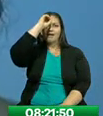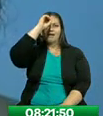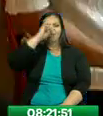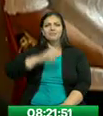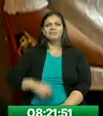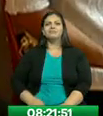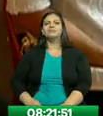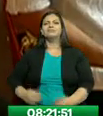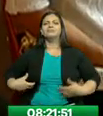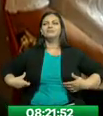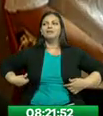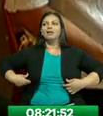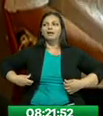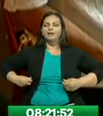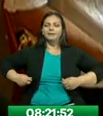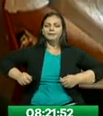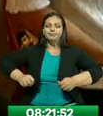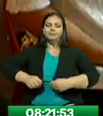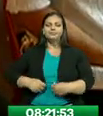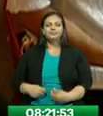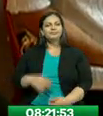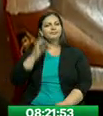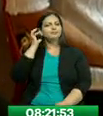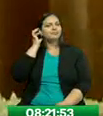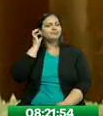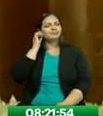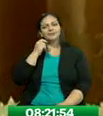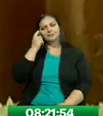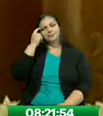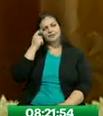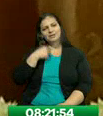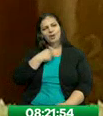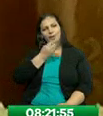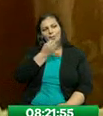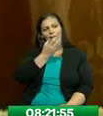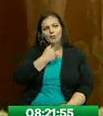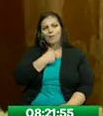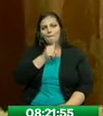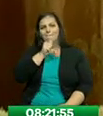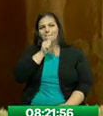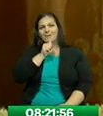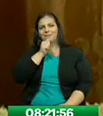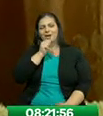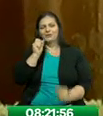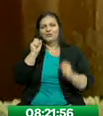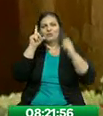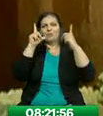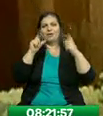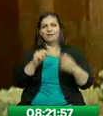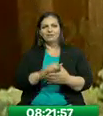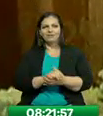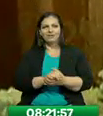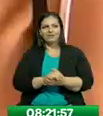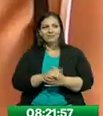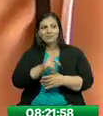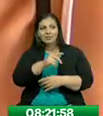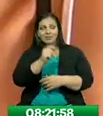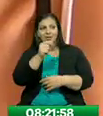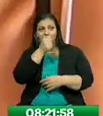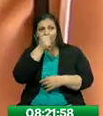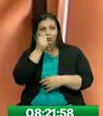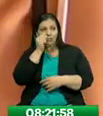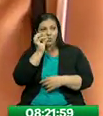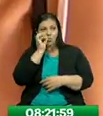a la espera de un momento especial para que juntos y lejos del mundo de las drogas puedan celebrar esperando que llegue la